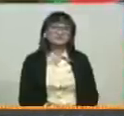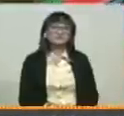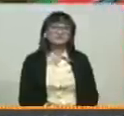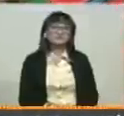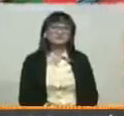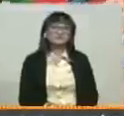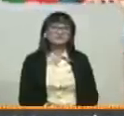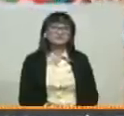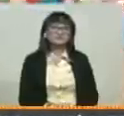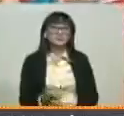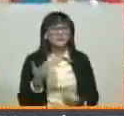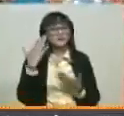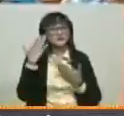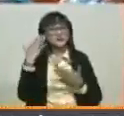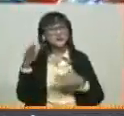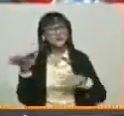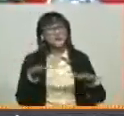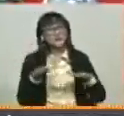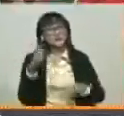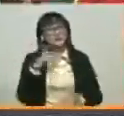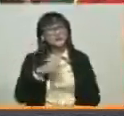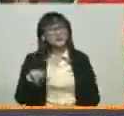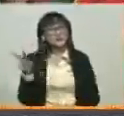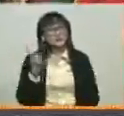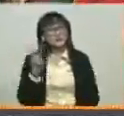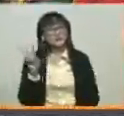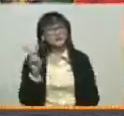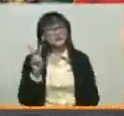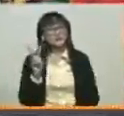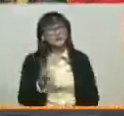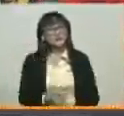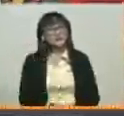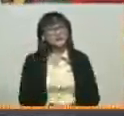Quiero darle un saludo al movimiento Somos Venezuela.